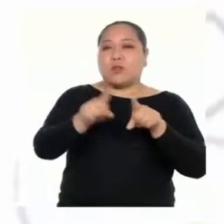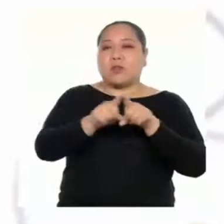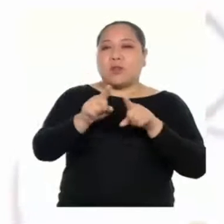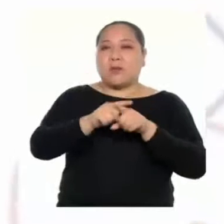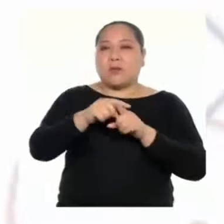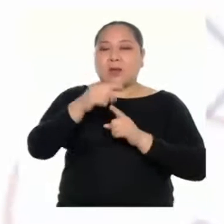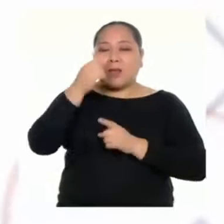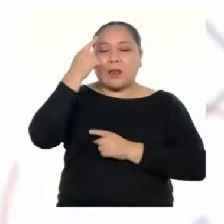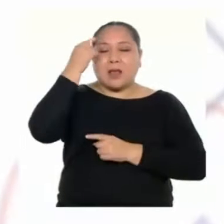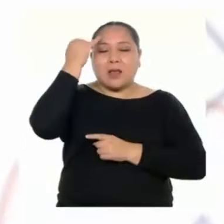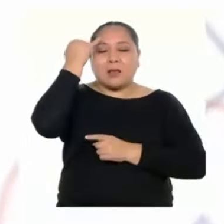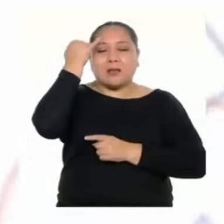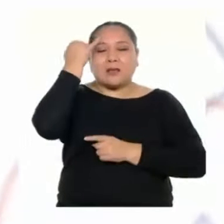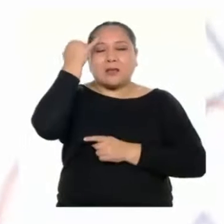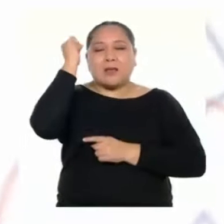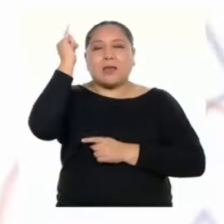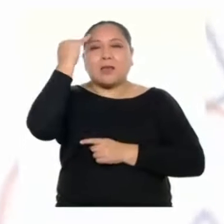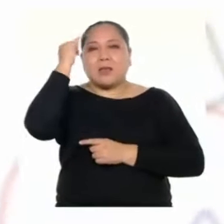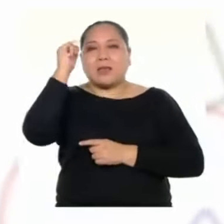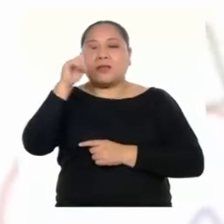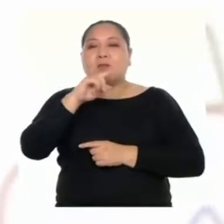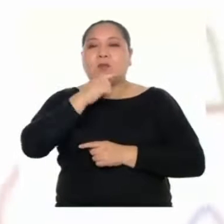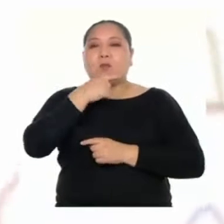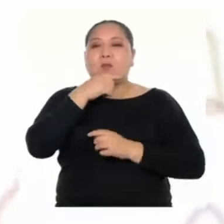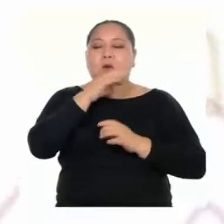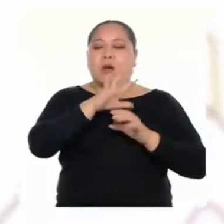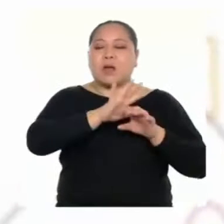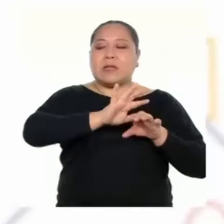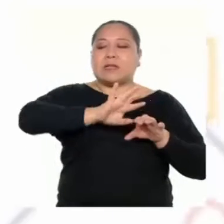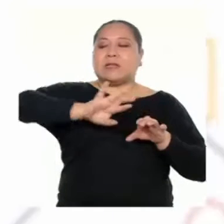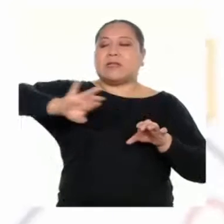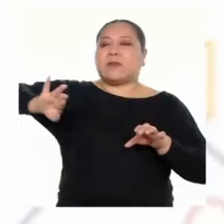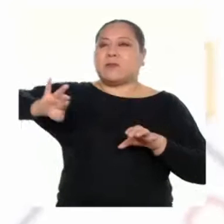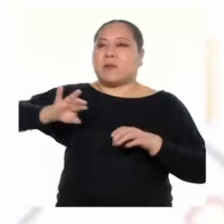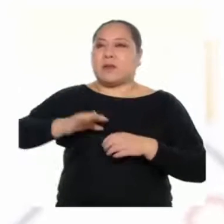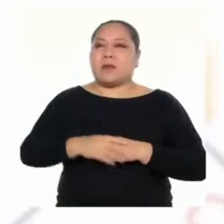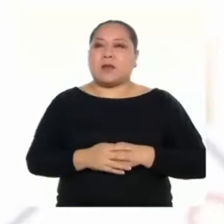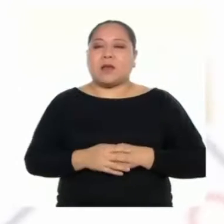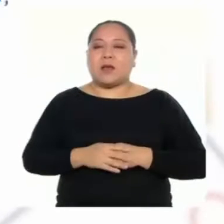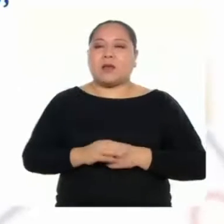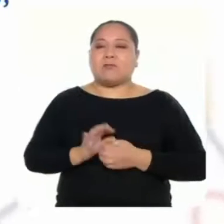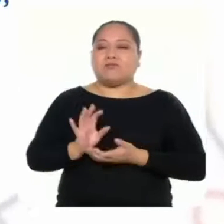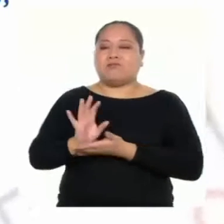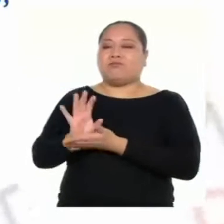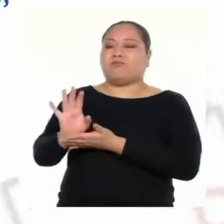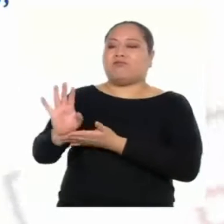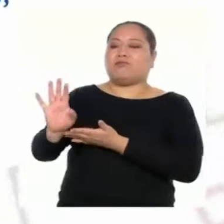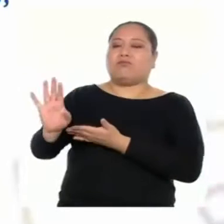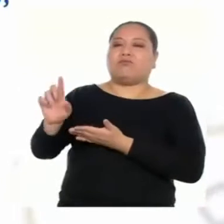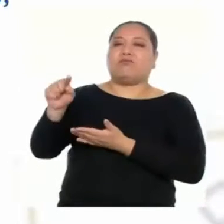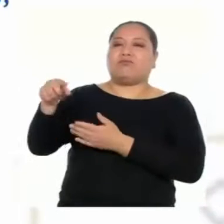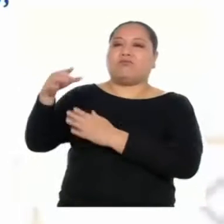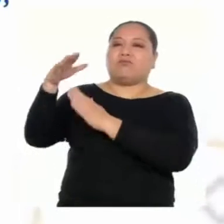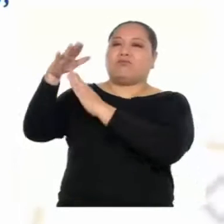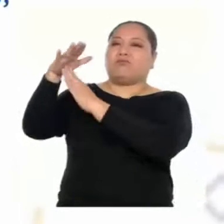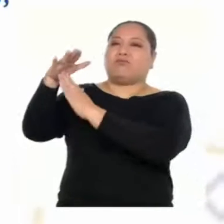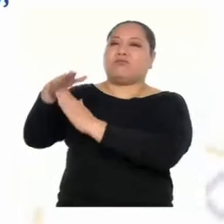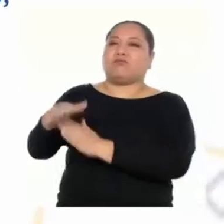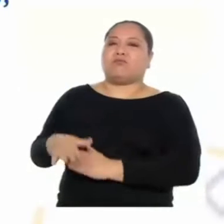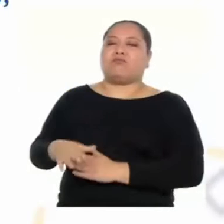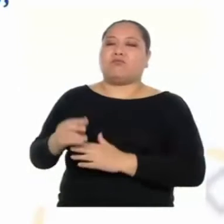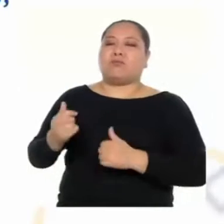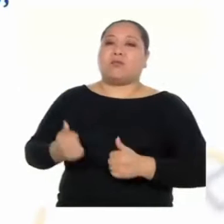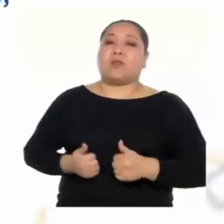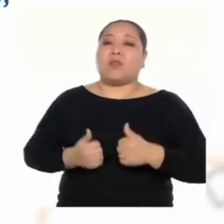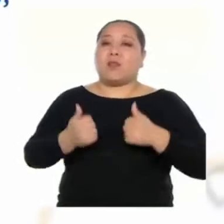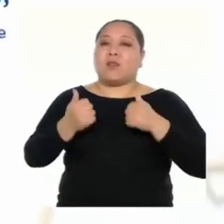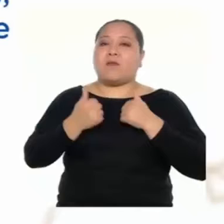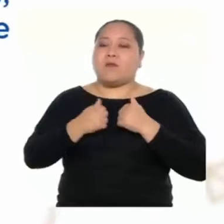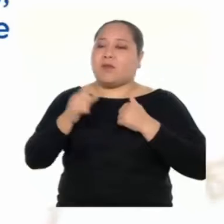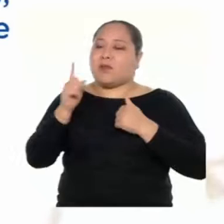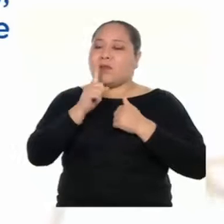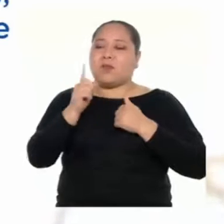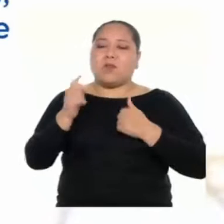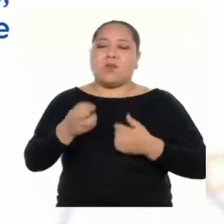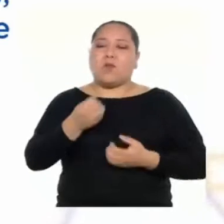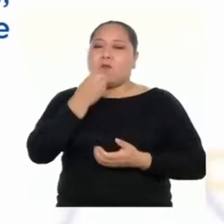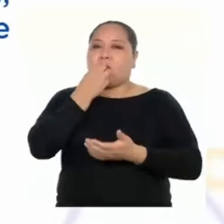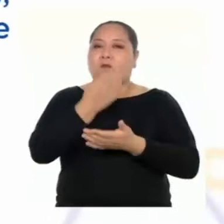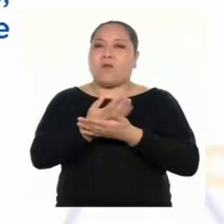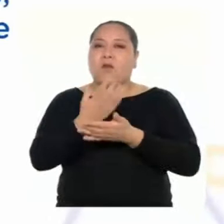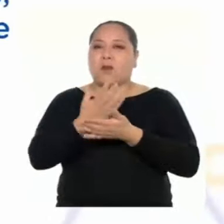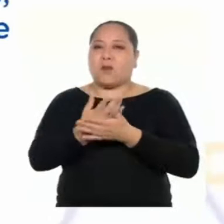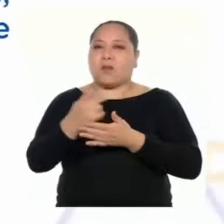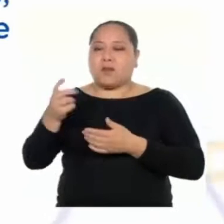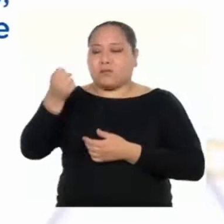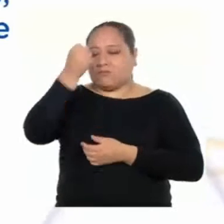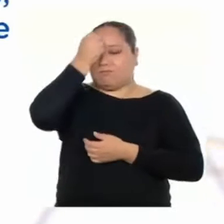las ilusiones de una mujer excluida, alejada y muchas veces sometida a un estilo de vida inadecuado